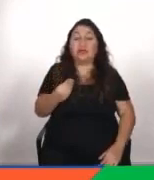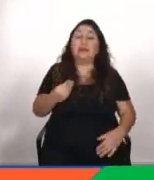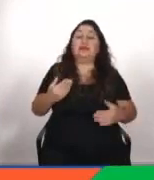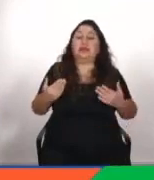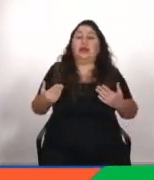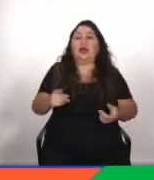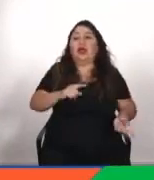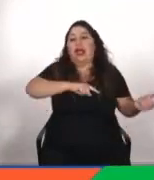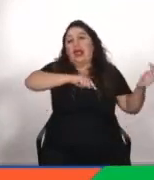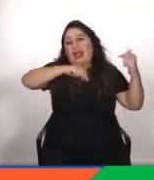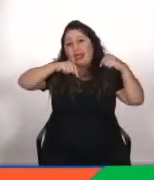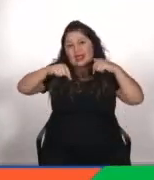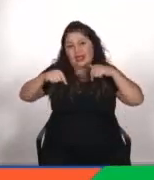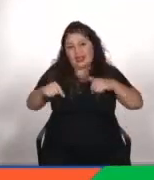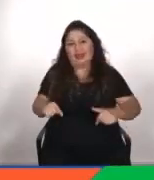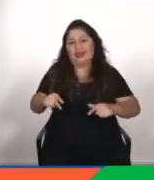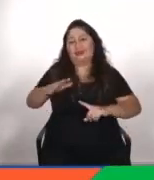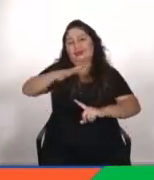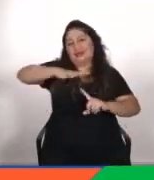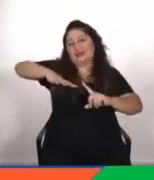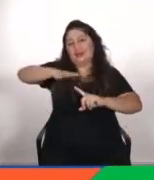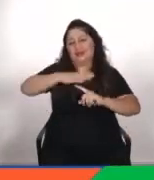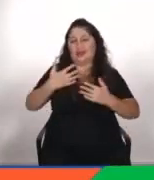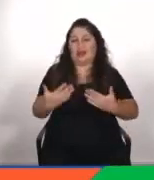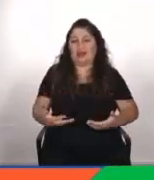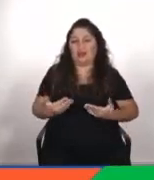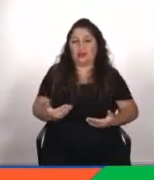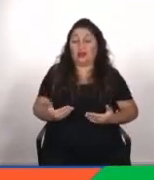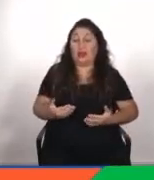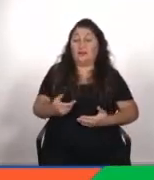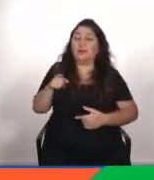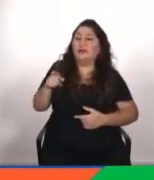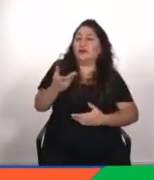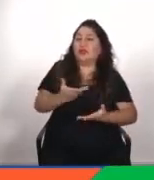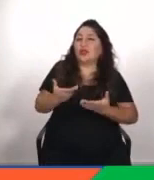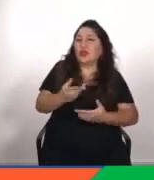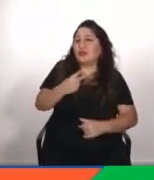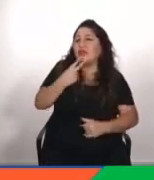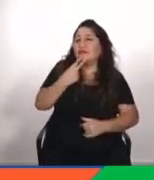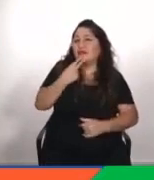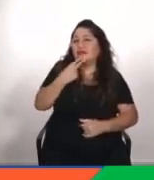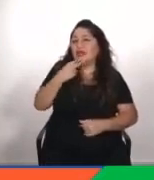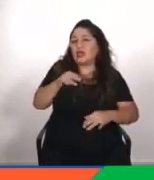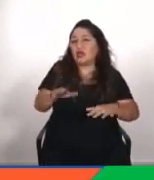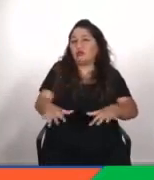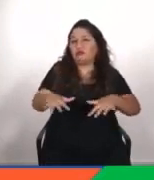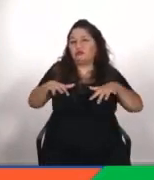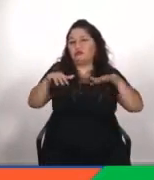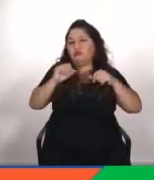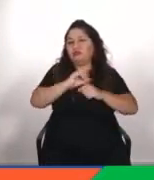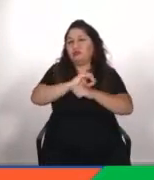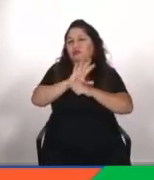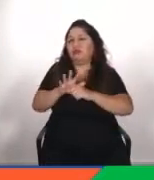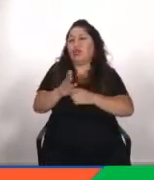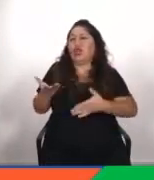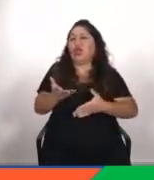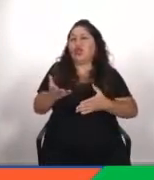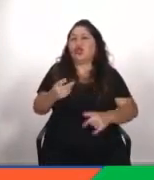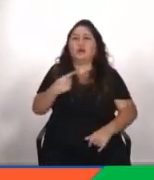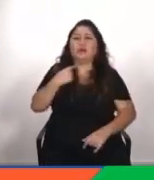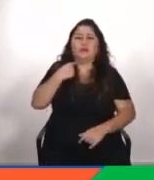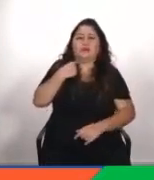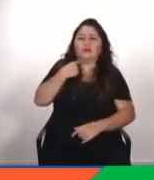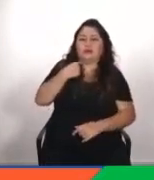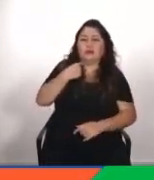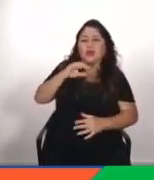contingencia, me gustaría que nos contara un poco cómo has vivido la pandemia, en qué afecta al mundo de las matemáticas y cómo crees que